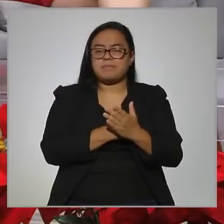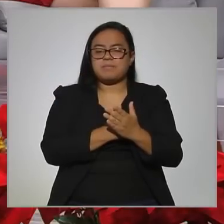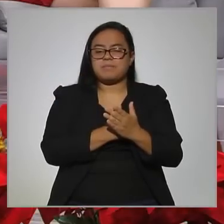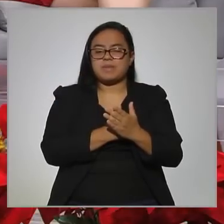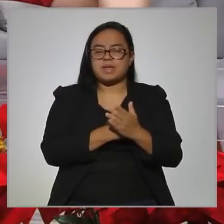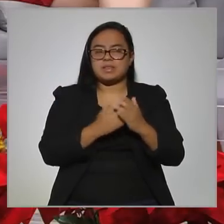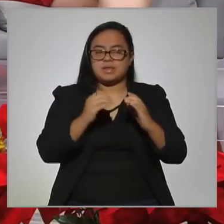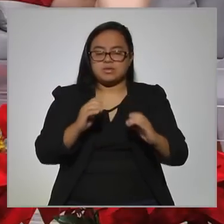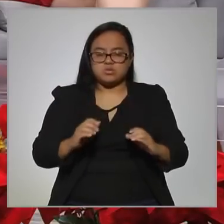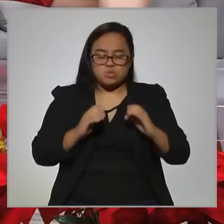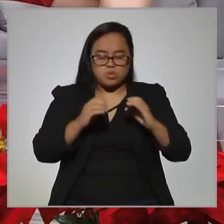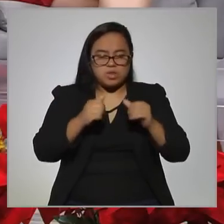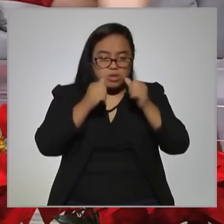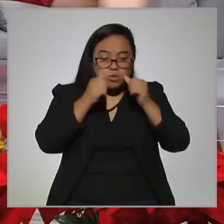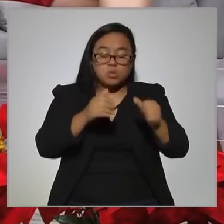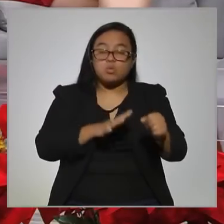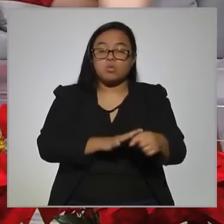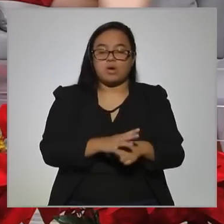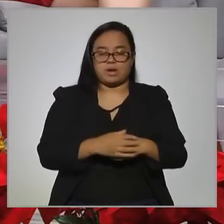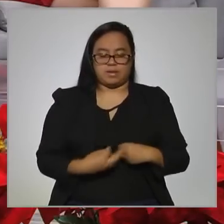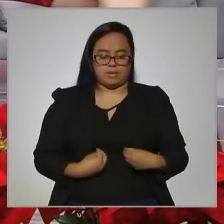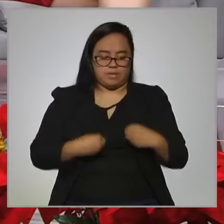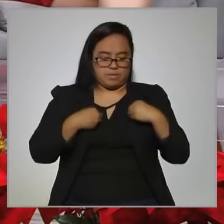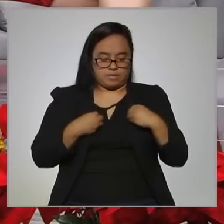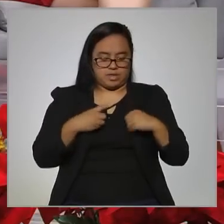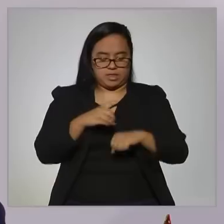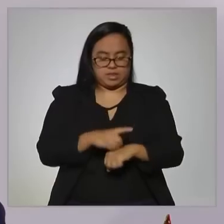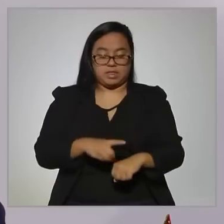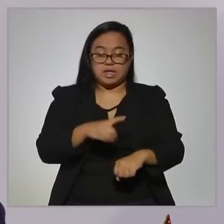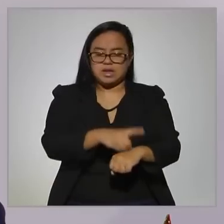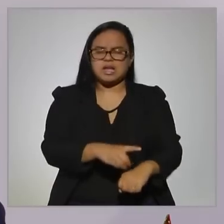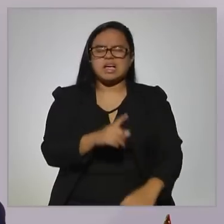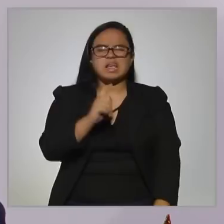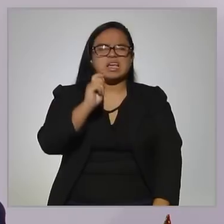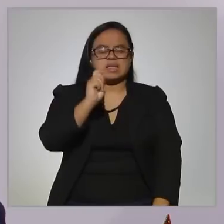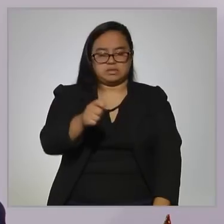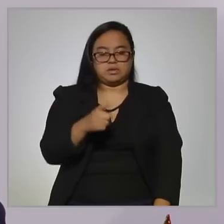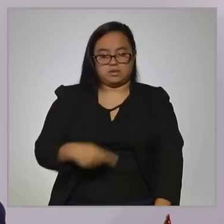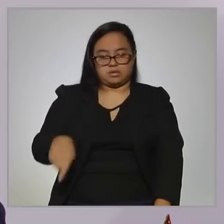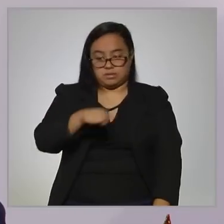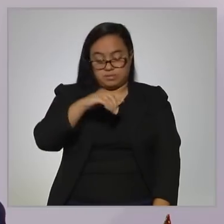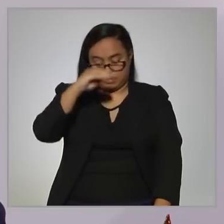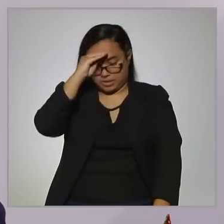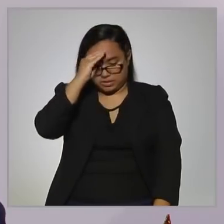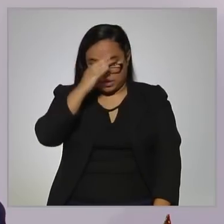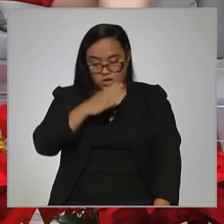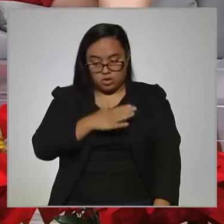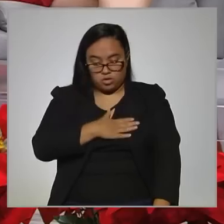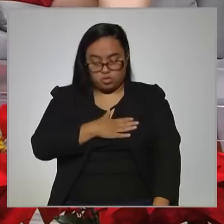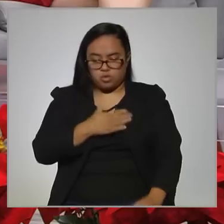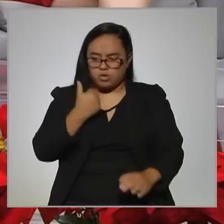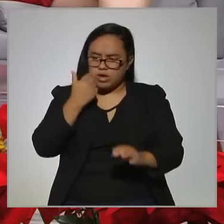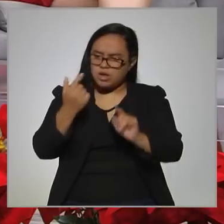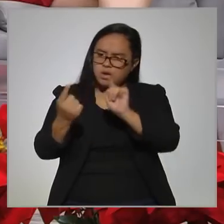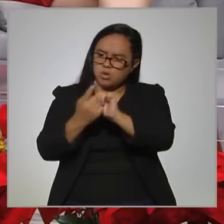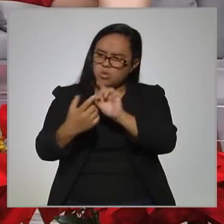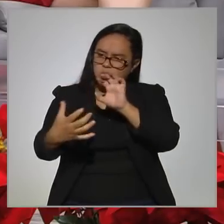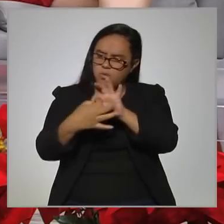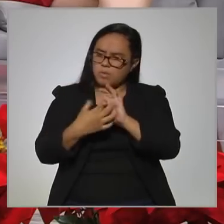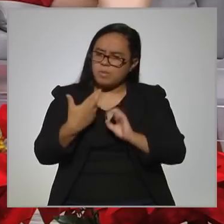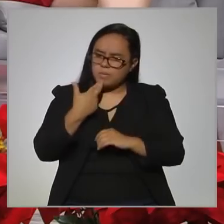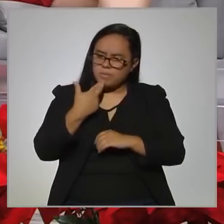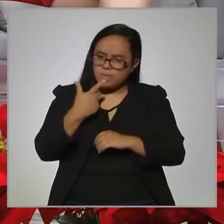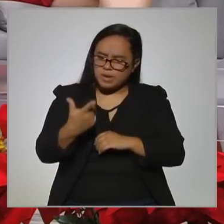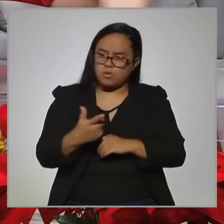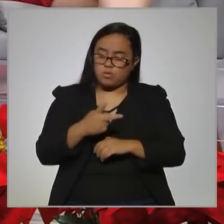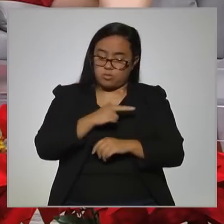acercamiento, cuidado se le da, tiene que ver con la vida diaria. Es decir, la idea de quiero mejorar mis vínculos, quiero